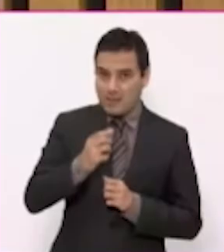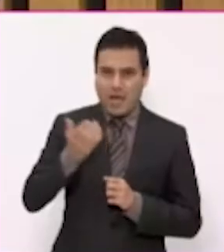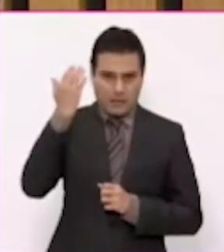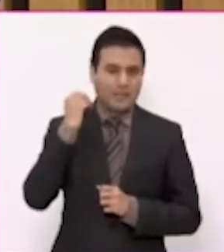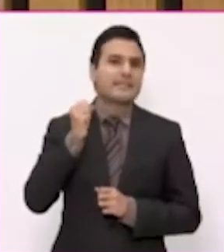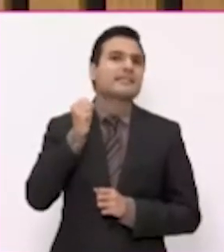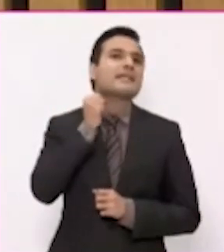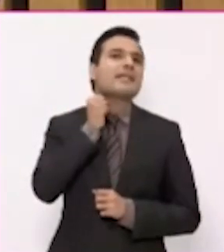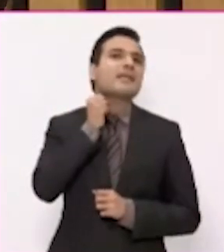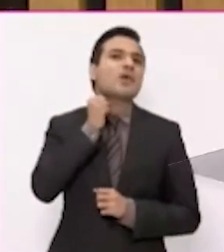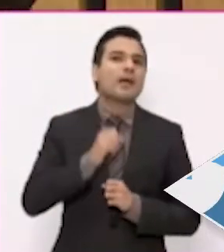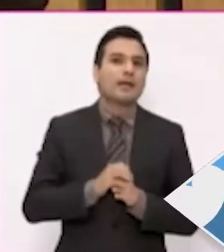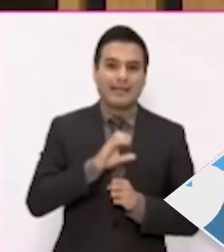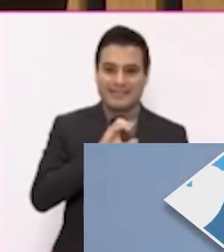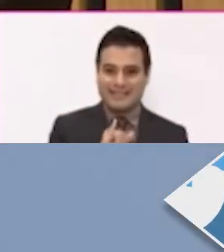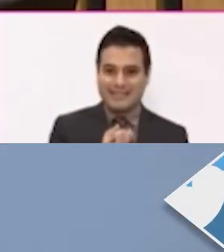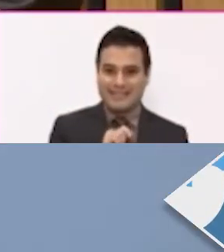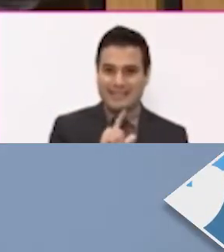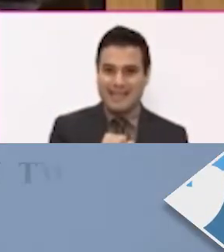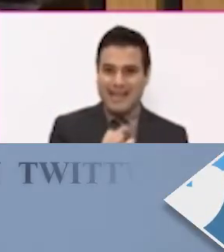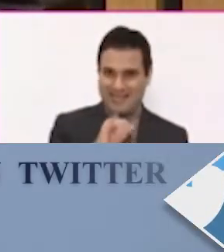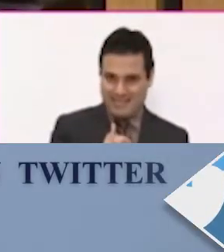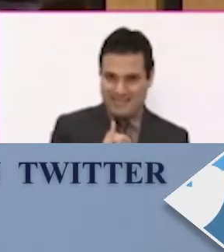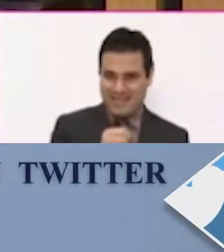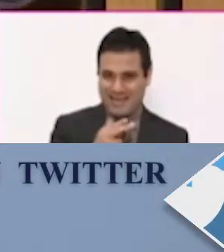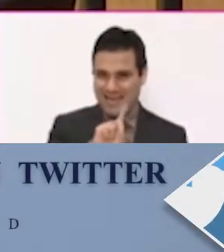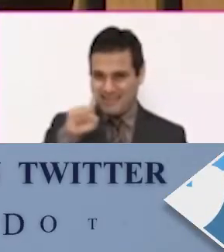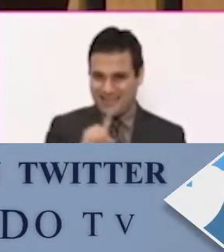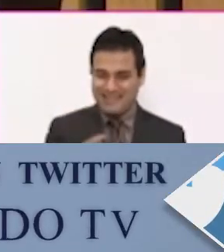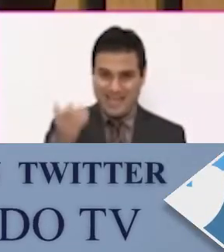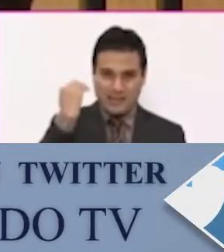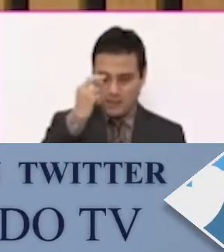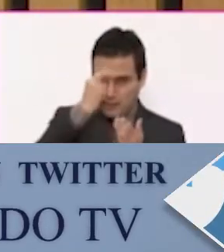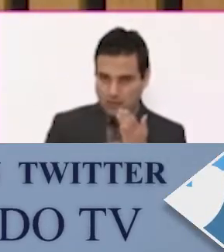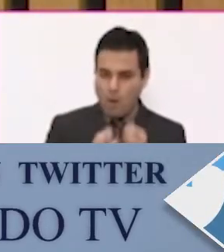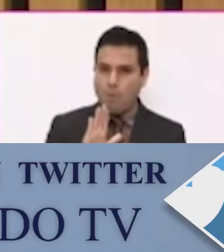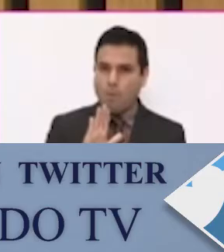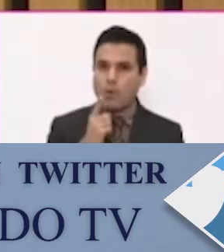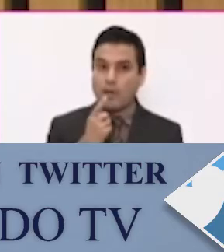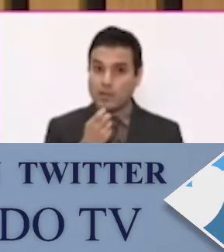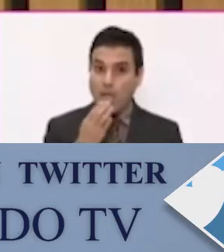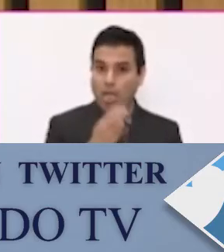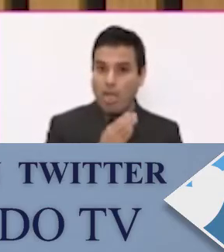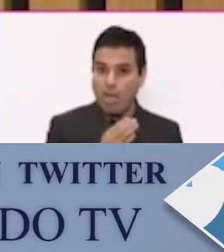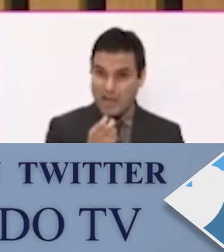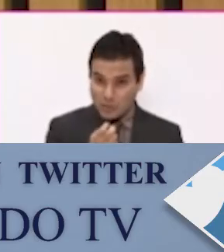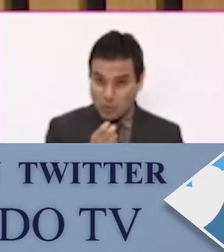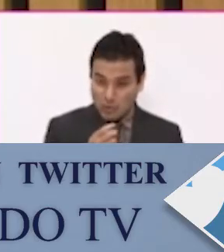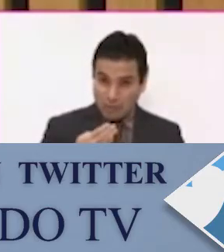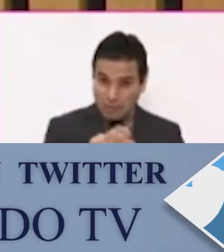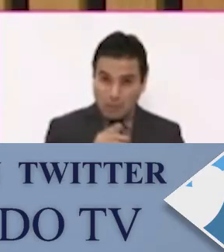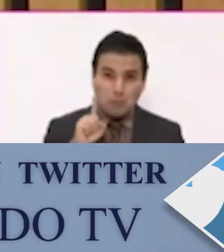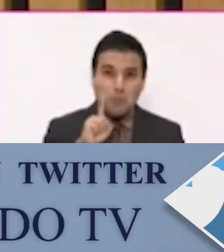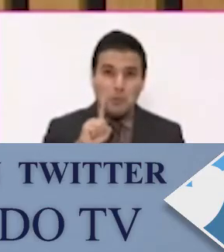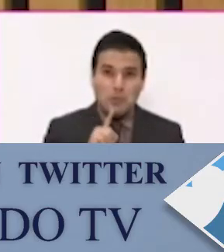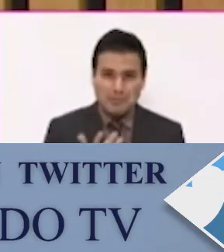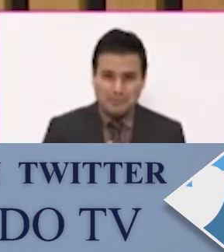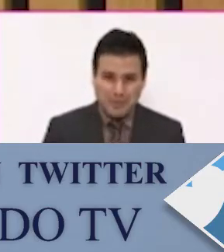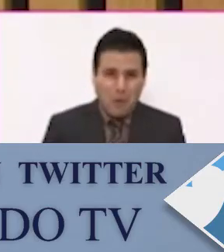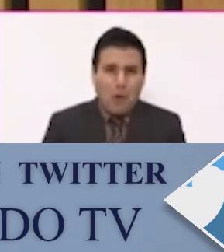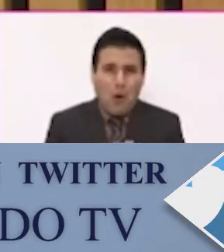con licencia Citlali Hernández de sancionarla por las elecciones en Hidalgo, y eso no es violencia de género, estuvo reconviniéndola